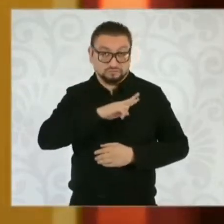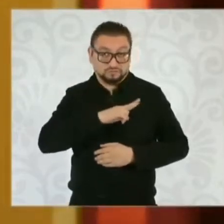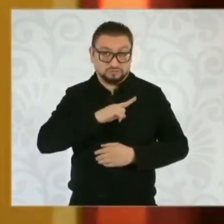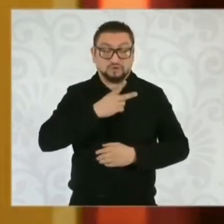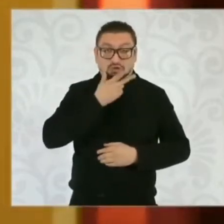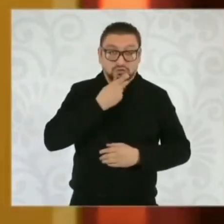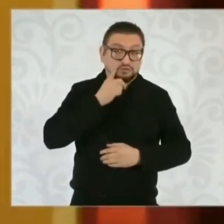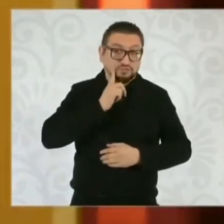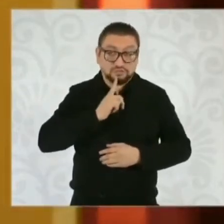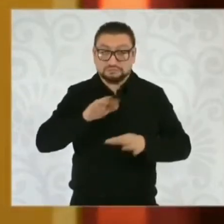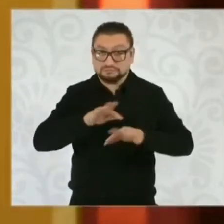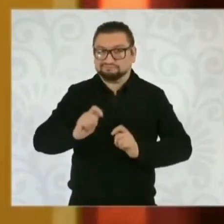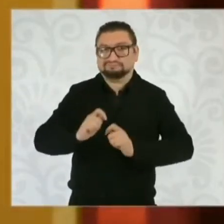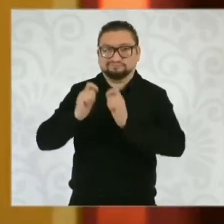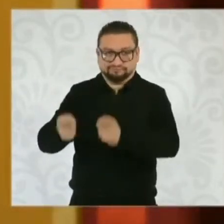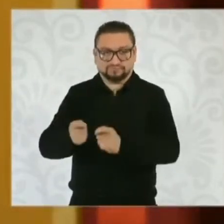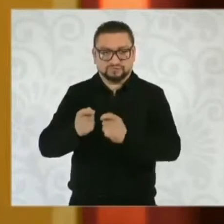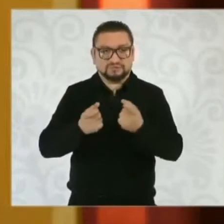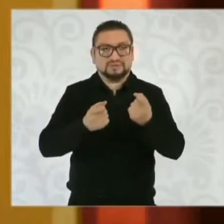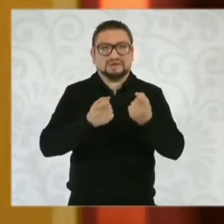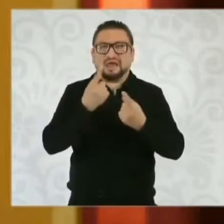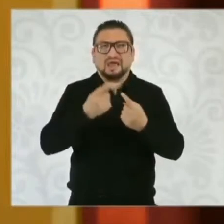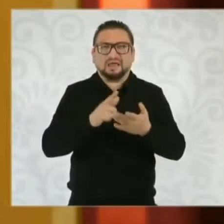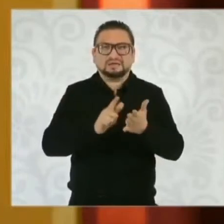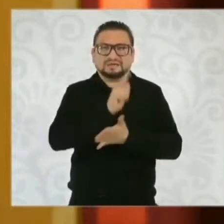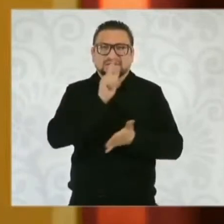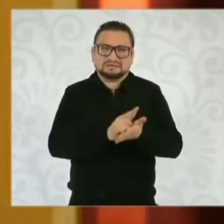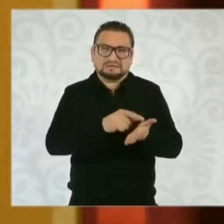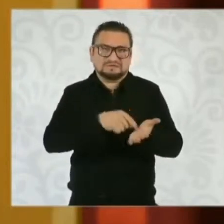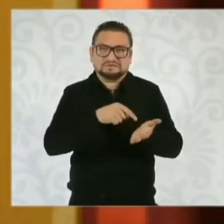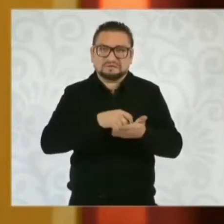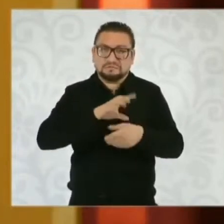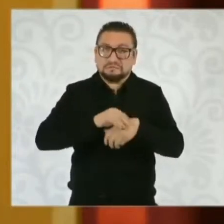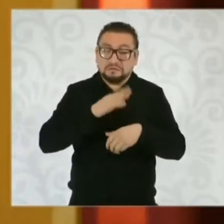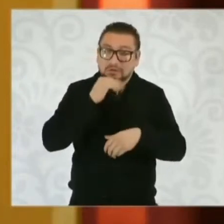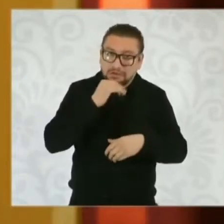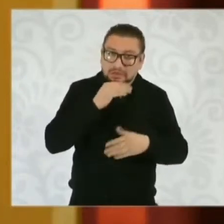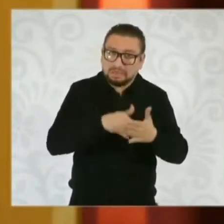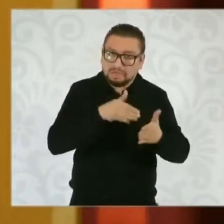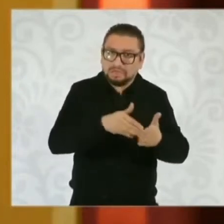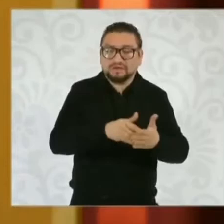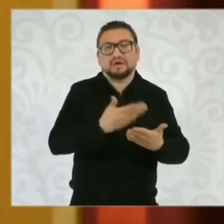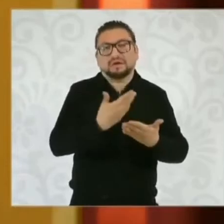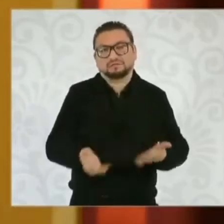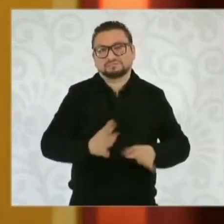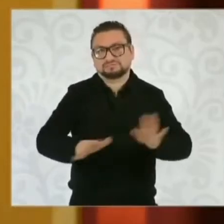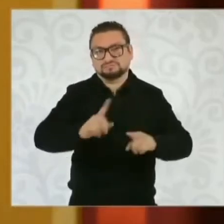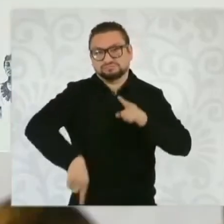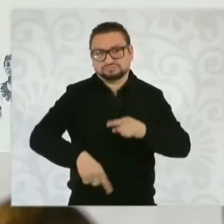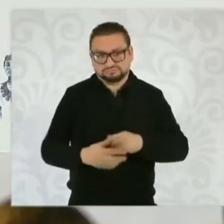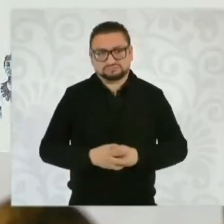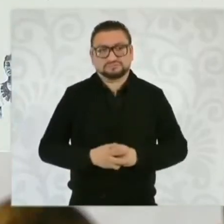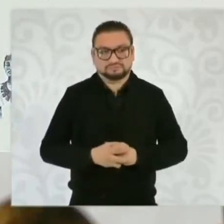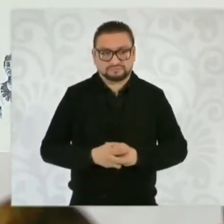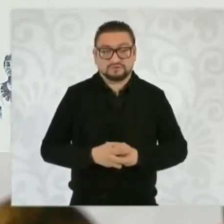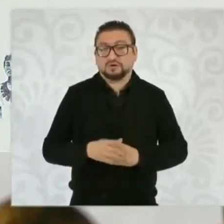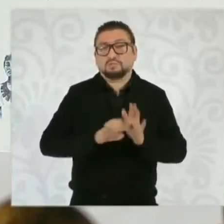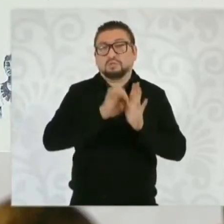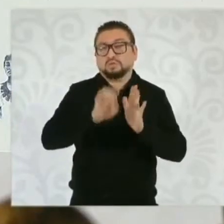y trabajadores en activo, porque había algo en el reglamento que lo impedía. Entonces,